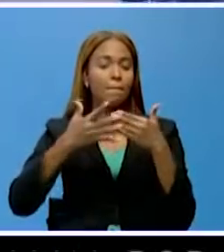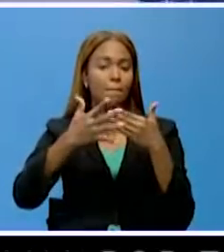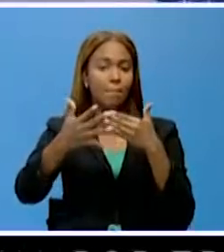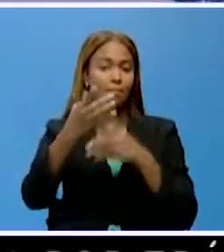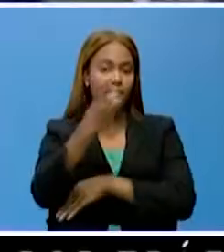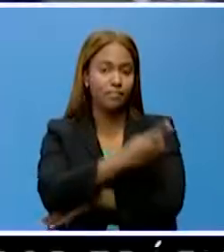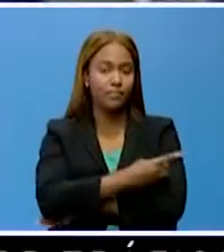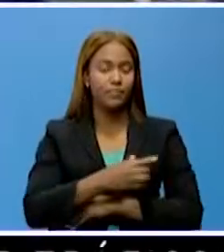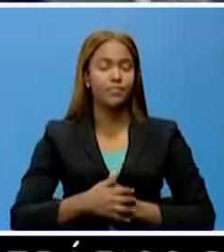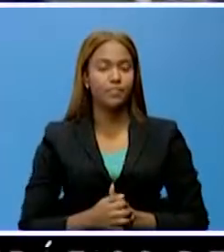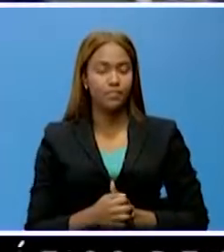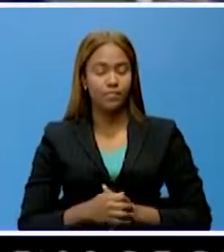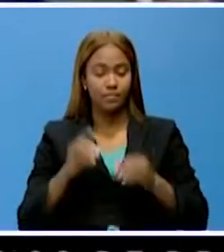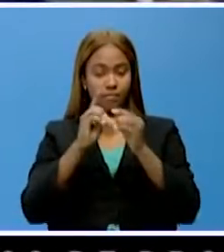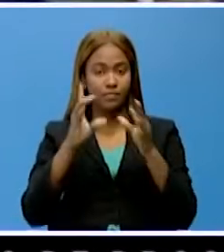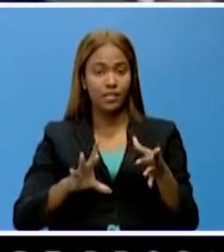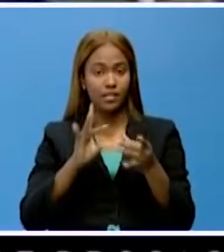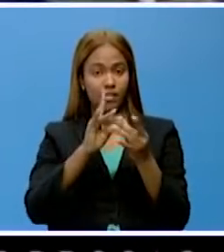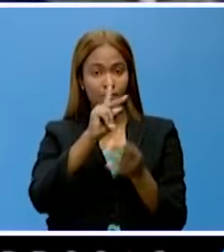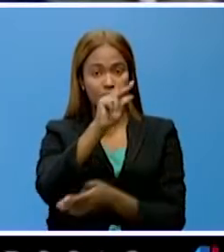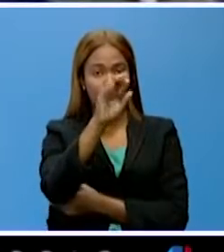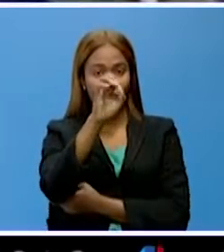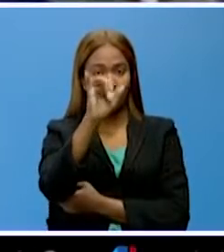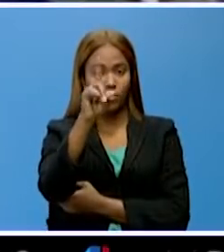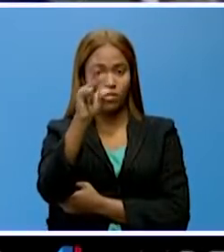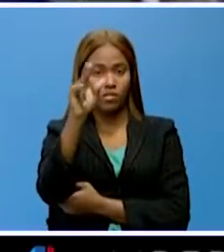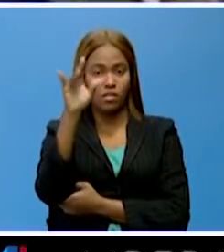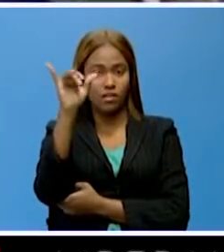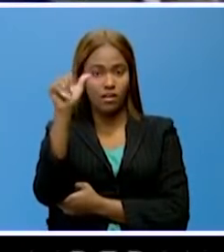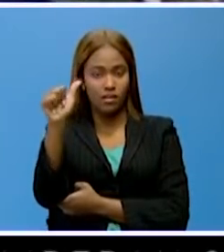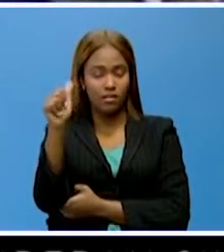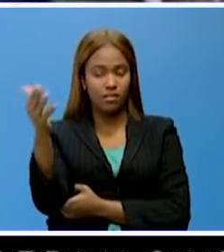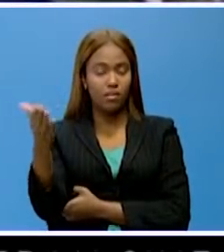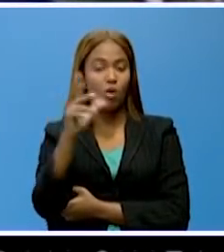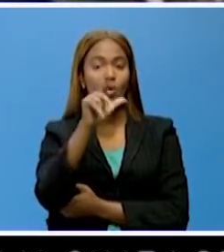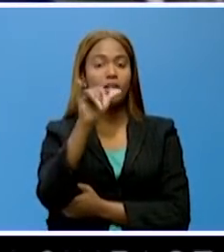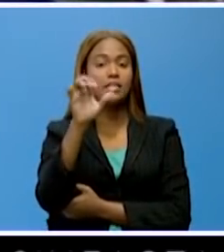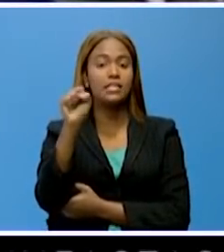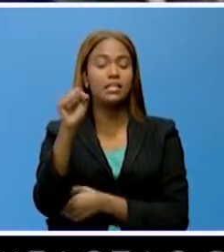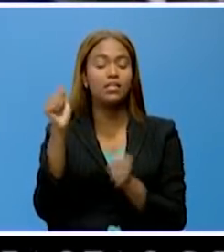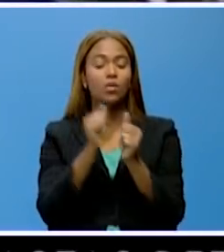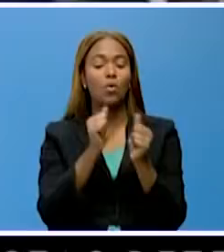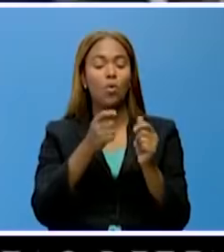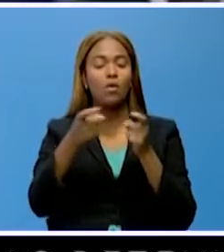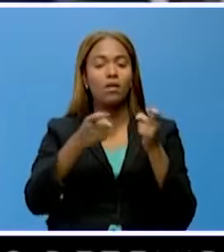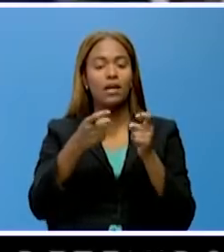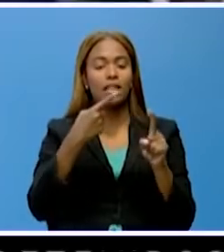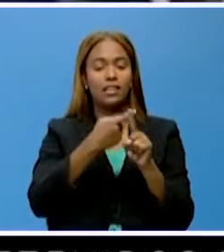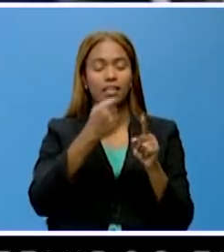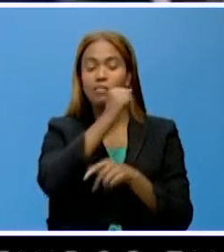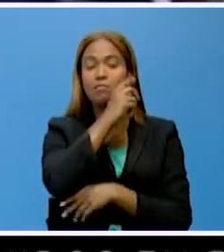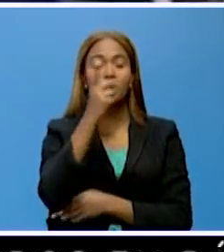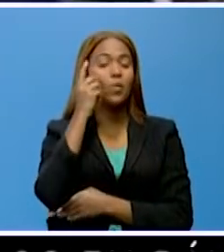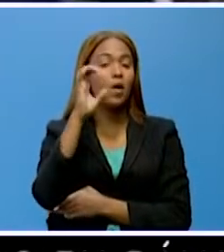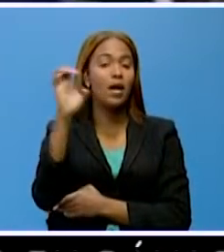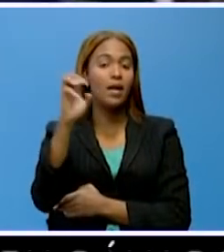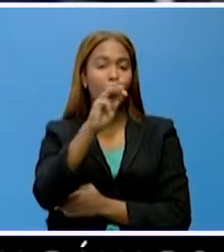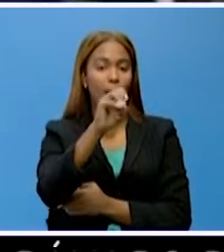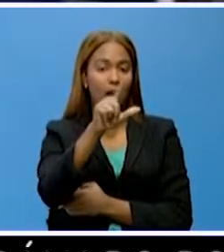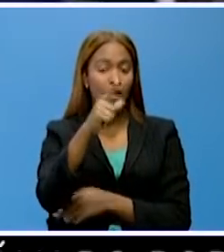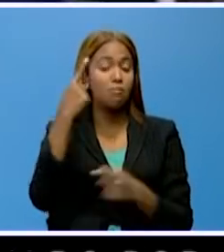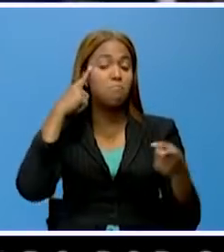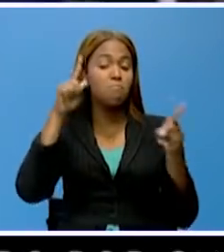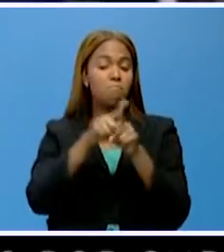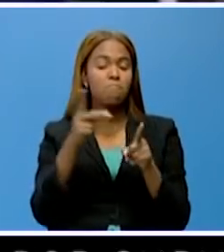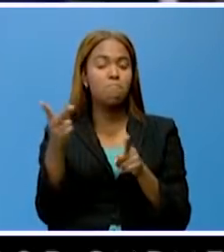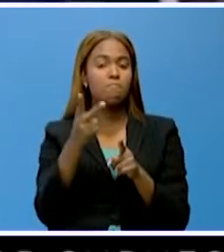días. El director de ProIndustria, Ulises Rodríguez, y el alcalde de Santo Domingo Este, Manuel Jiménez, coincidieron en que la